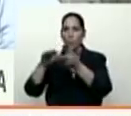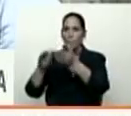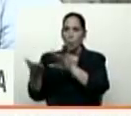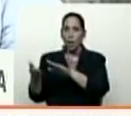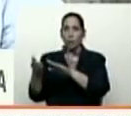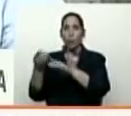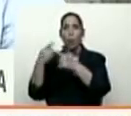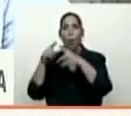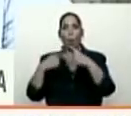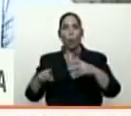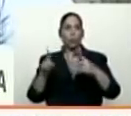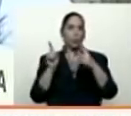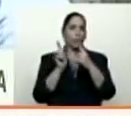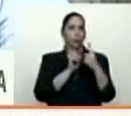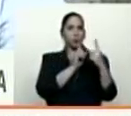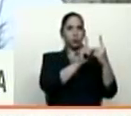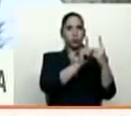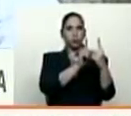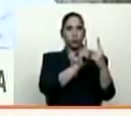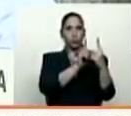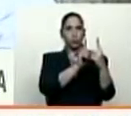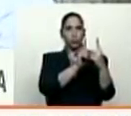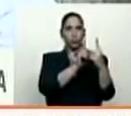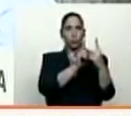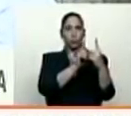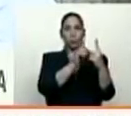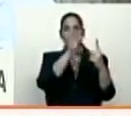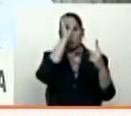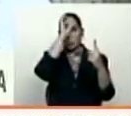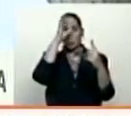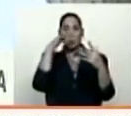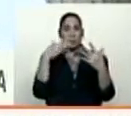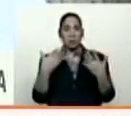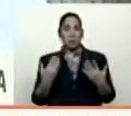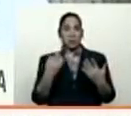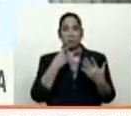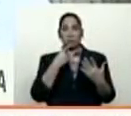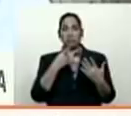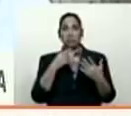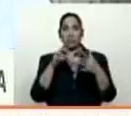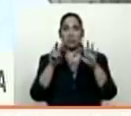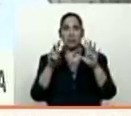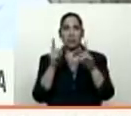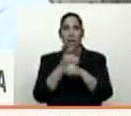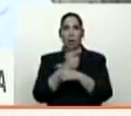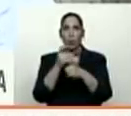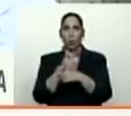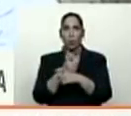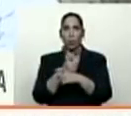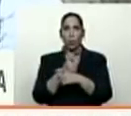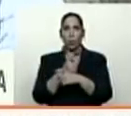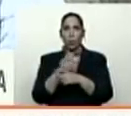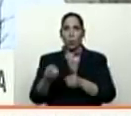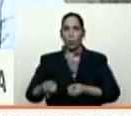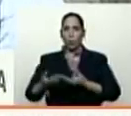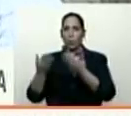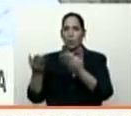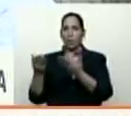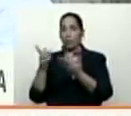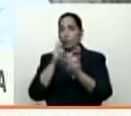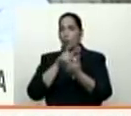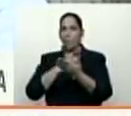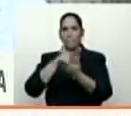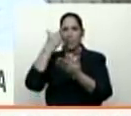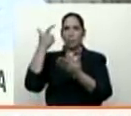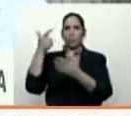perdonados. No sé qué irá a decir el 7 de agosto los entreguistas desvergonzados que